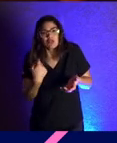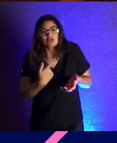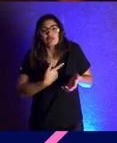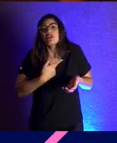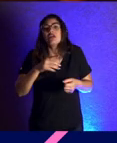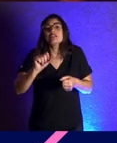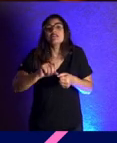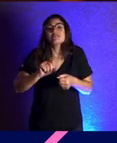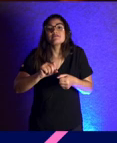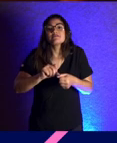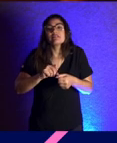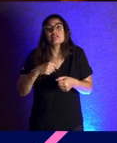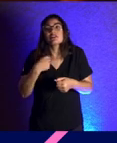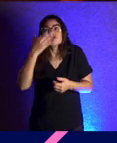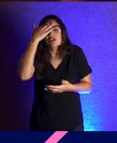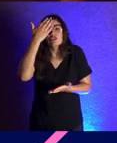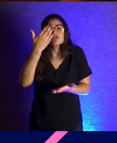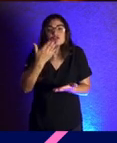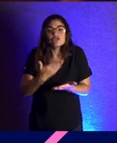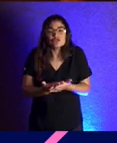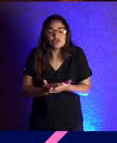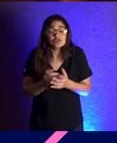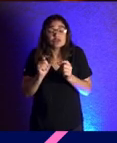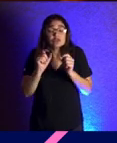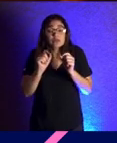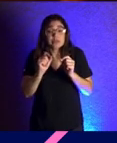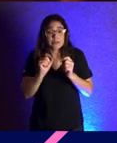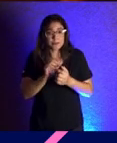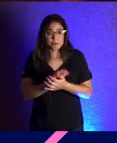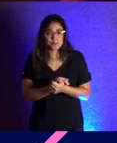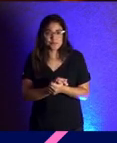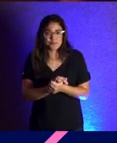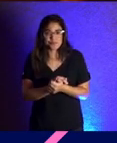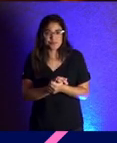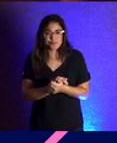también que en ese sentido la participación va a ser súper